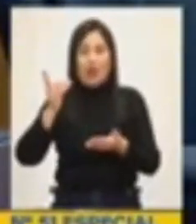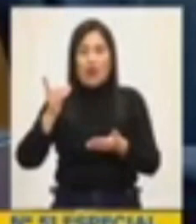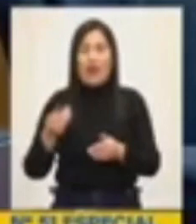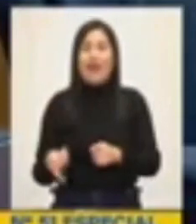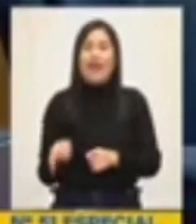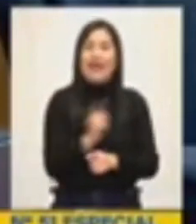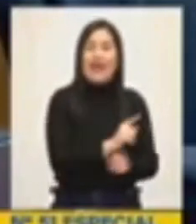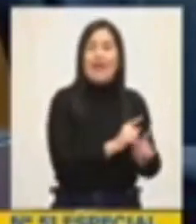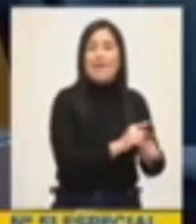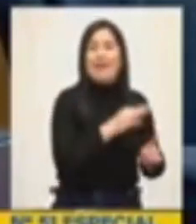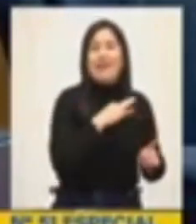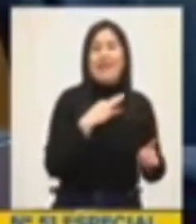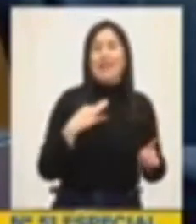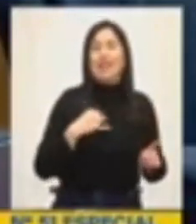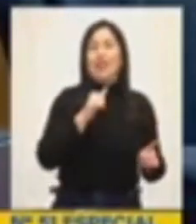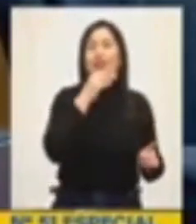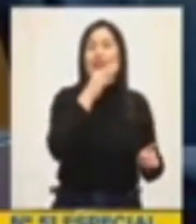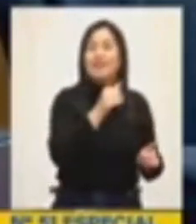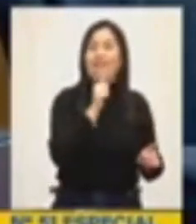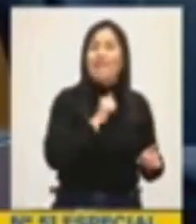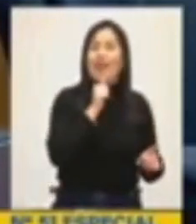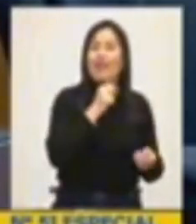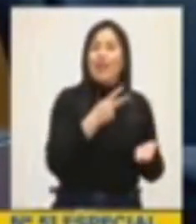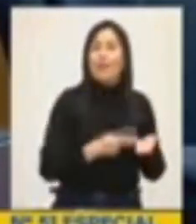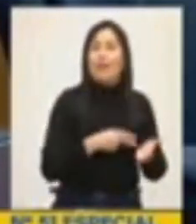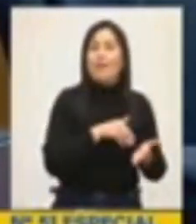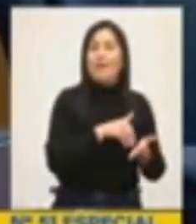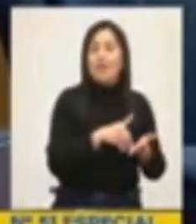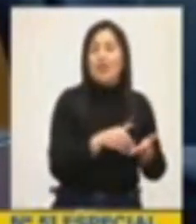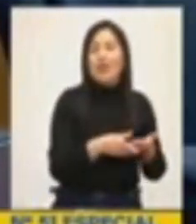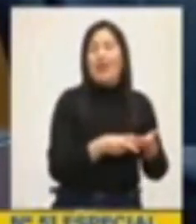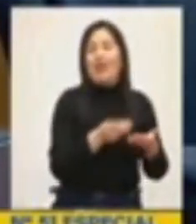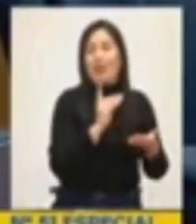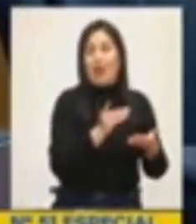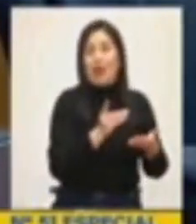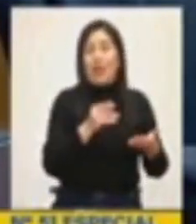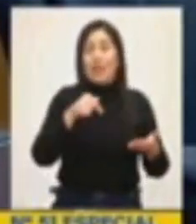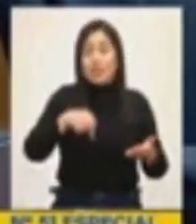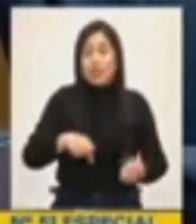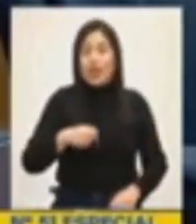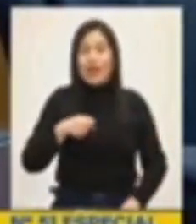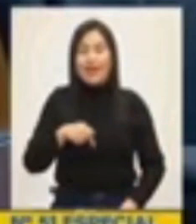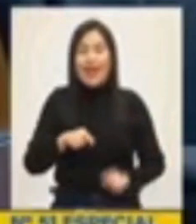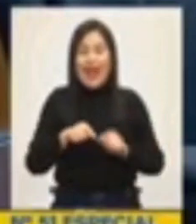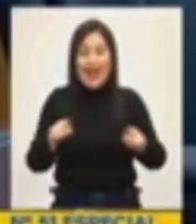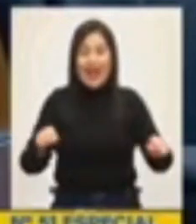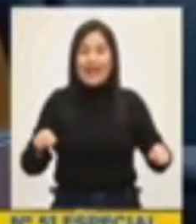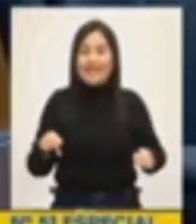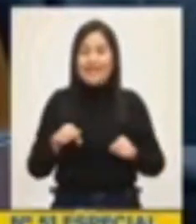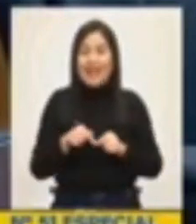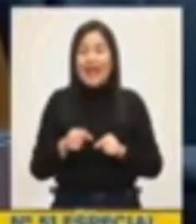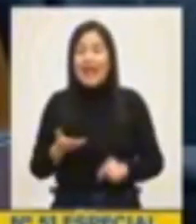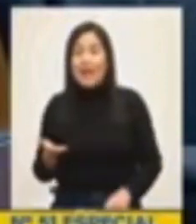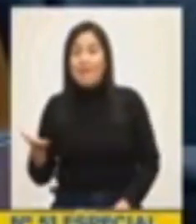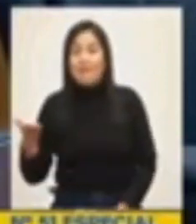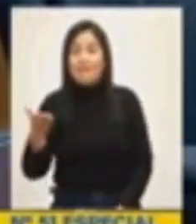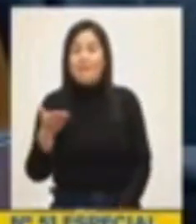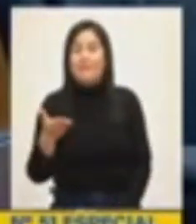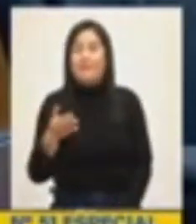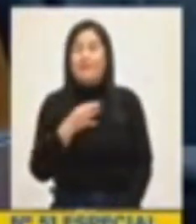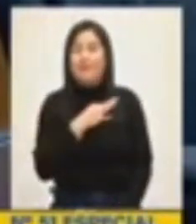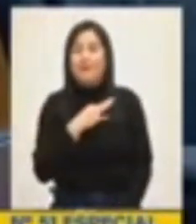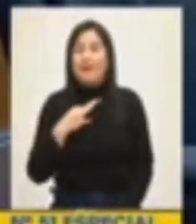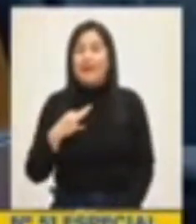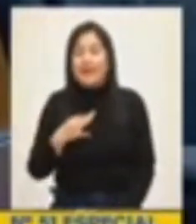millones de dólares. Y yo aquí quisiera a la sala y al Ejecutivo, por intermedio de los